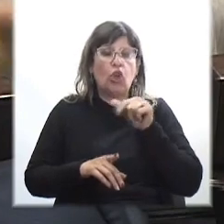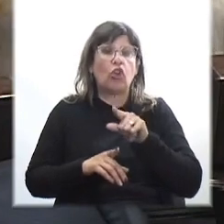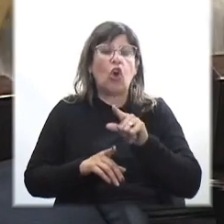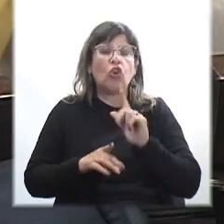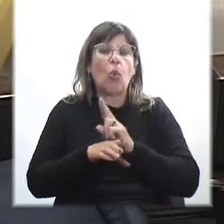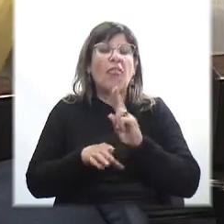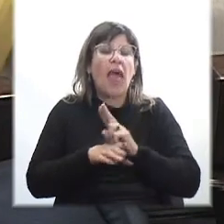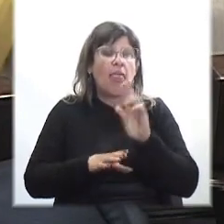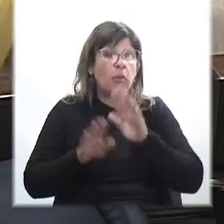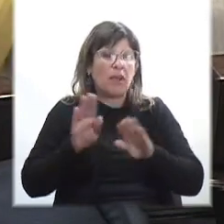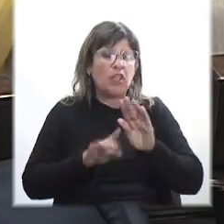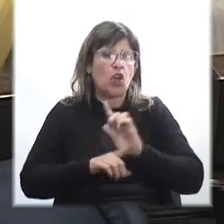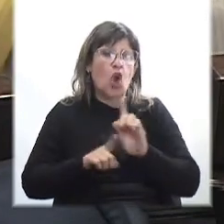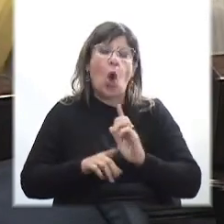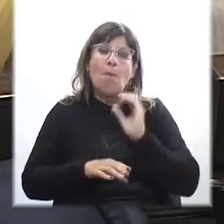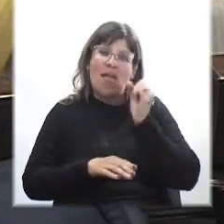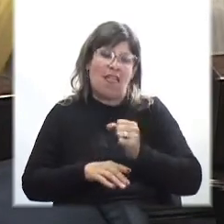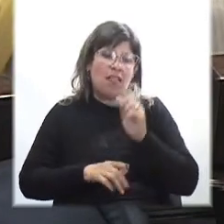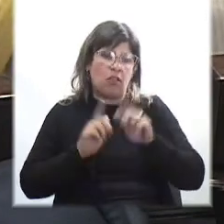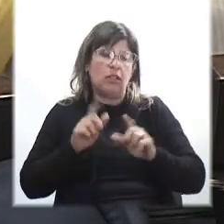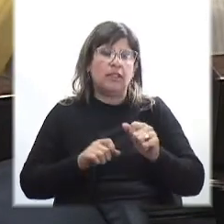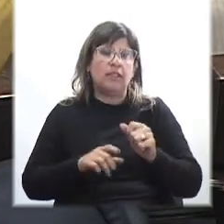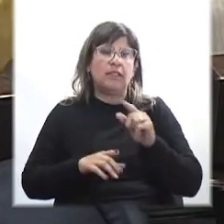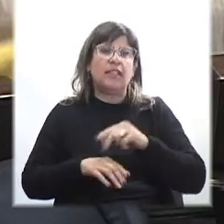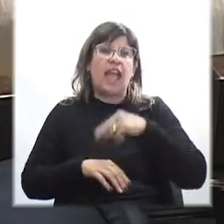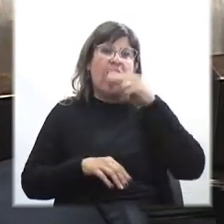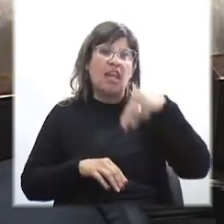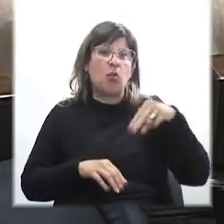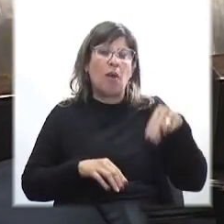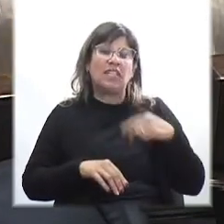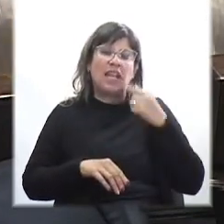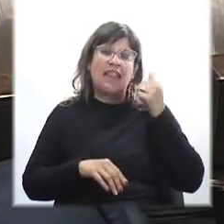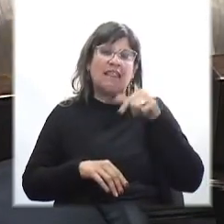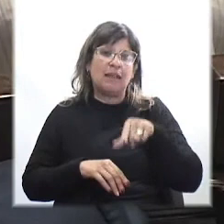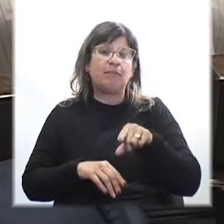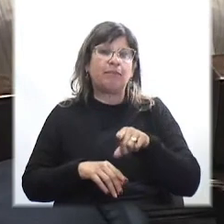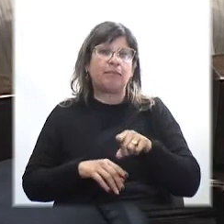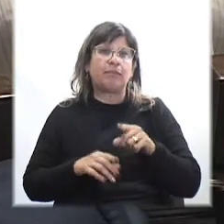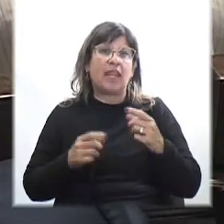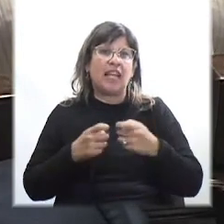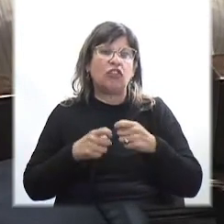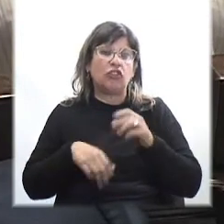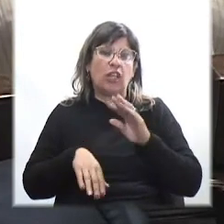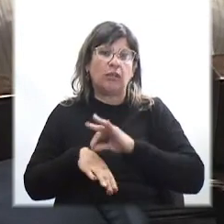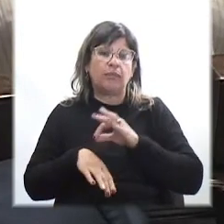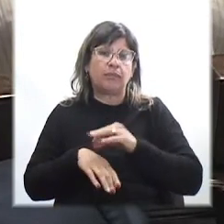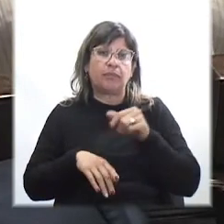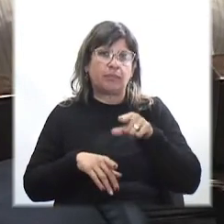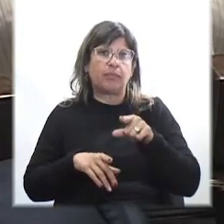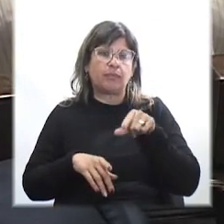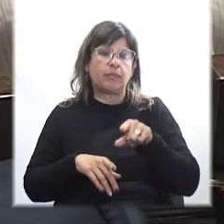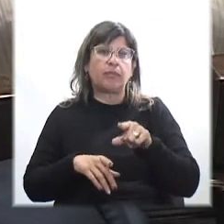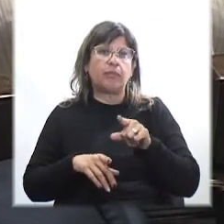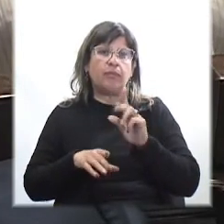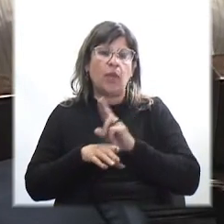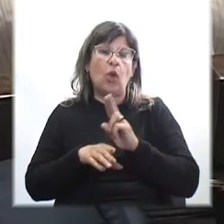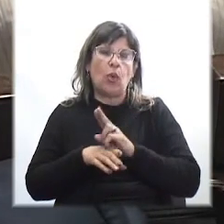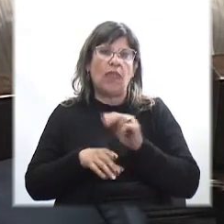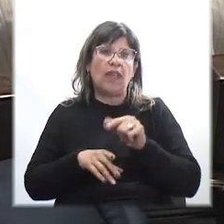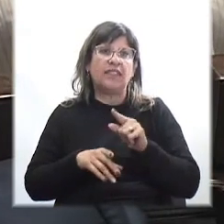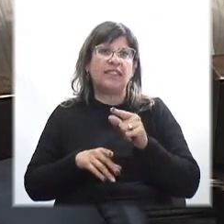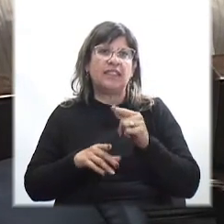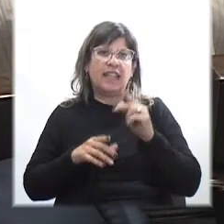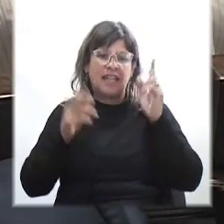la gente. En Nueva Zelanda, la Asociación Médica Neozelandesa, la Asociación de Médicos de Cuidados Paliativos y la